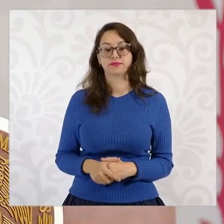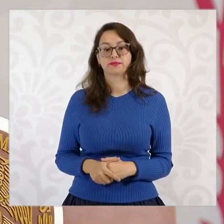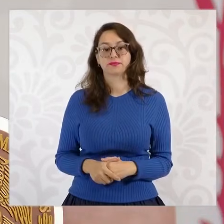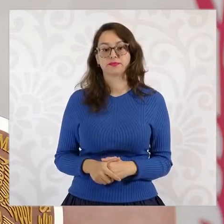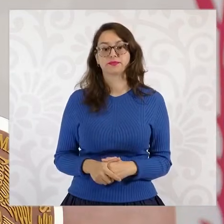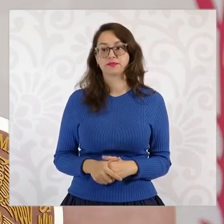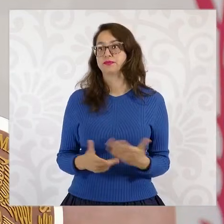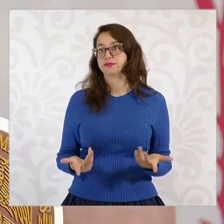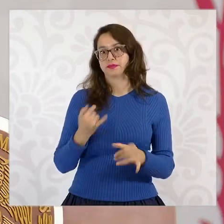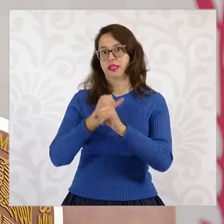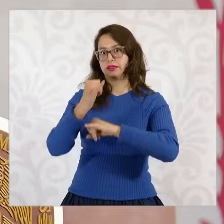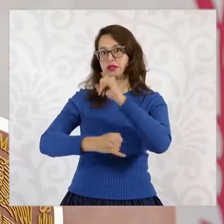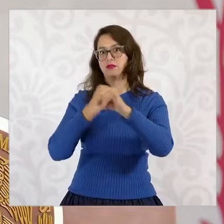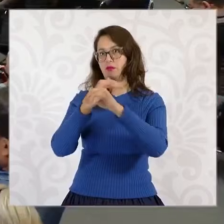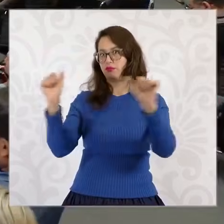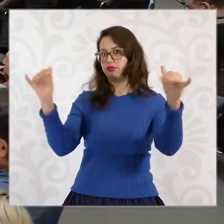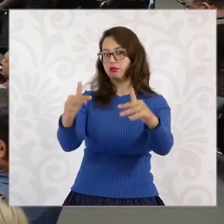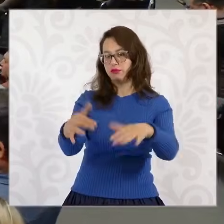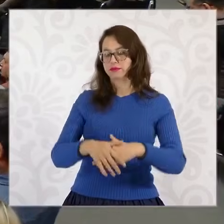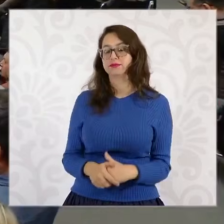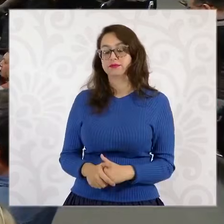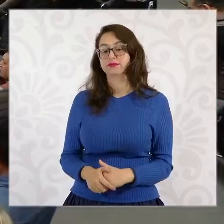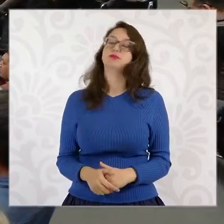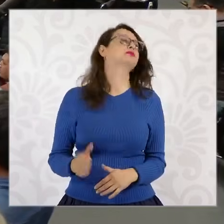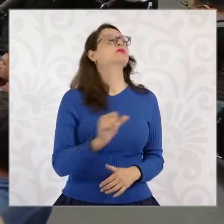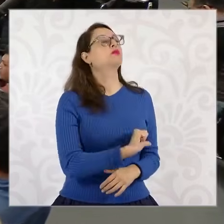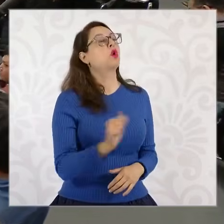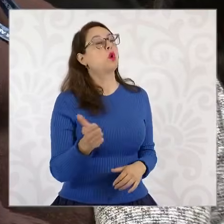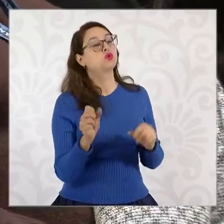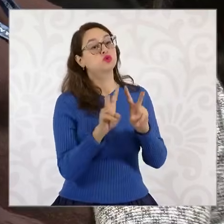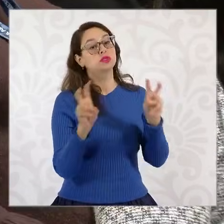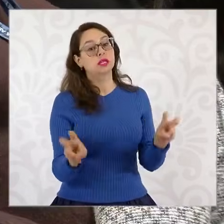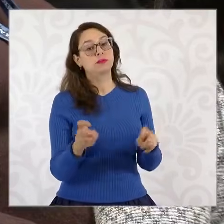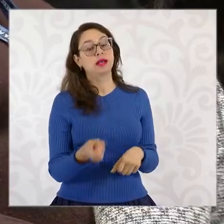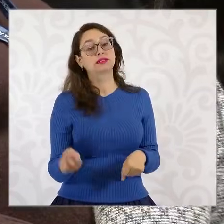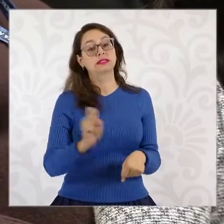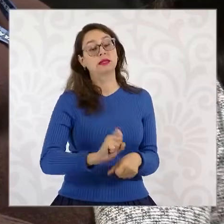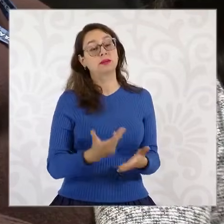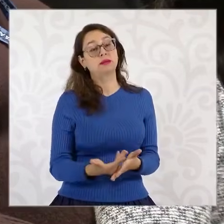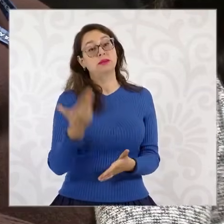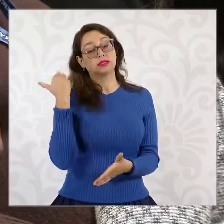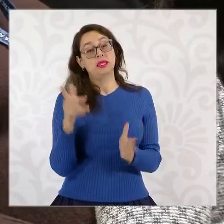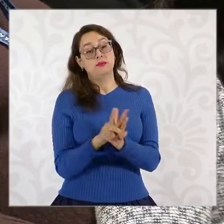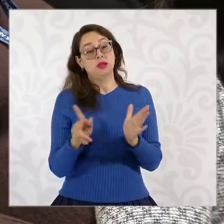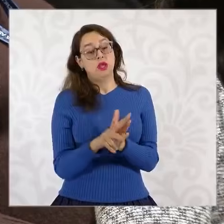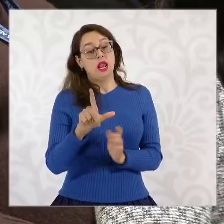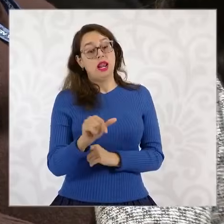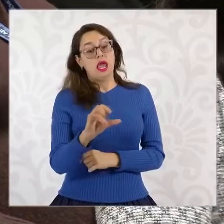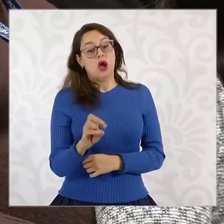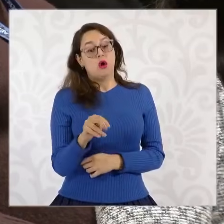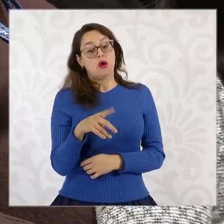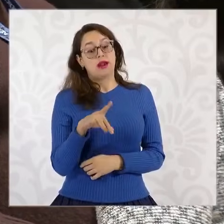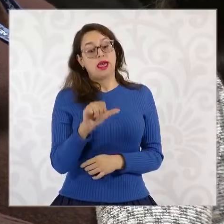en estos foros internacionales. Gracias. En otro tema, presidenta, la semana pasada se publicó en La Jornada un amplio